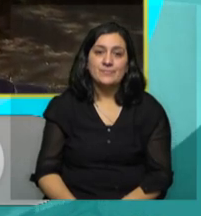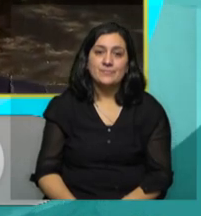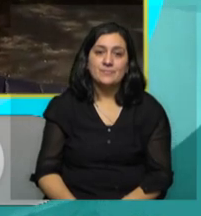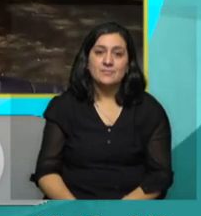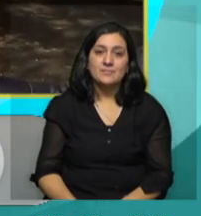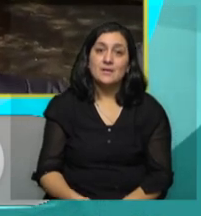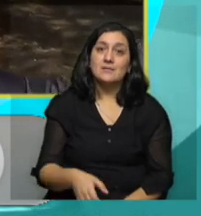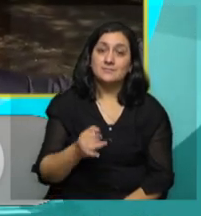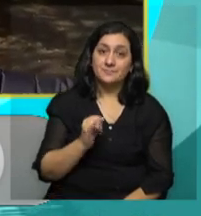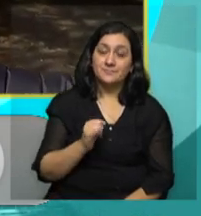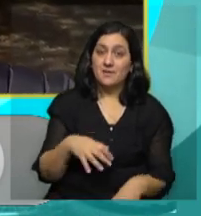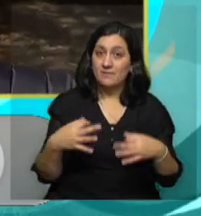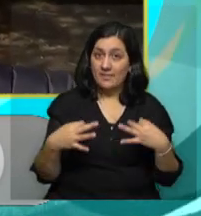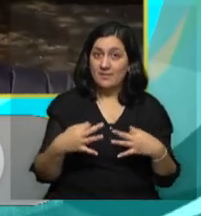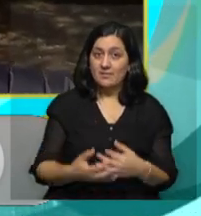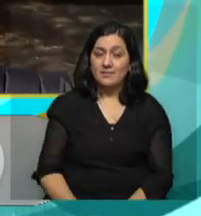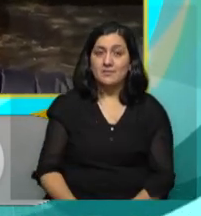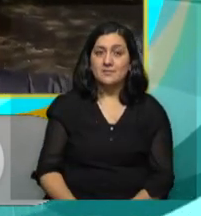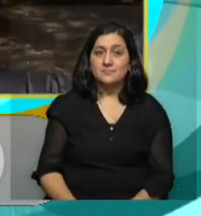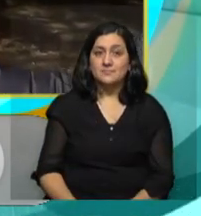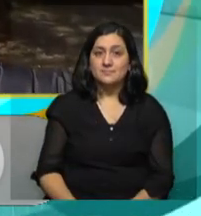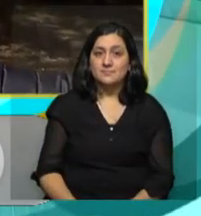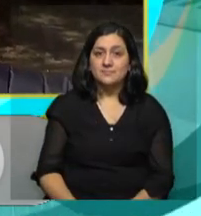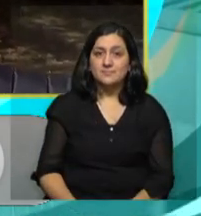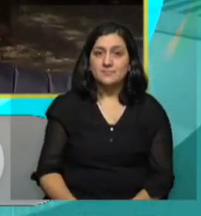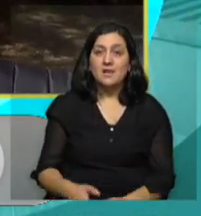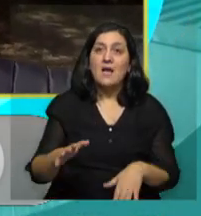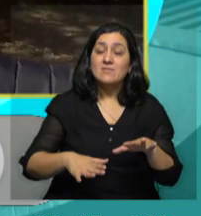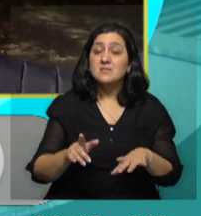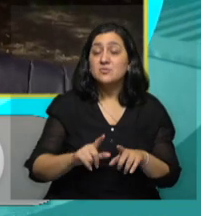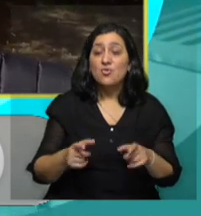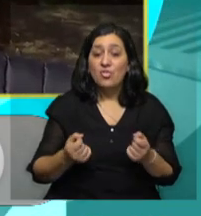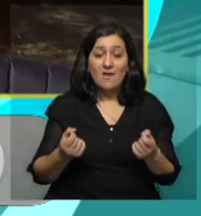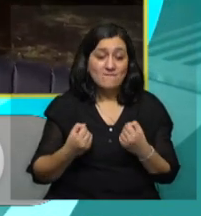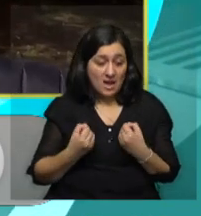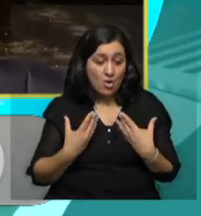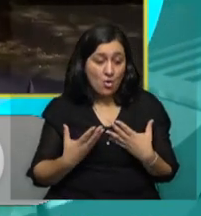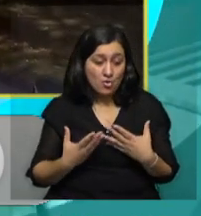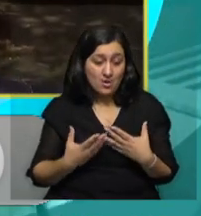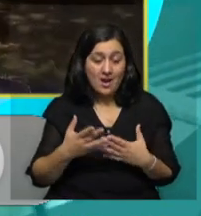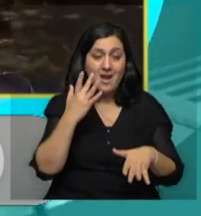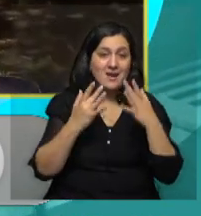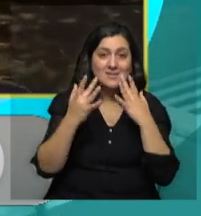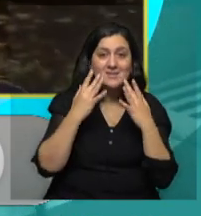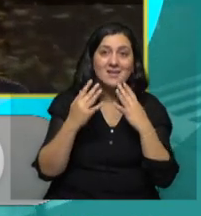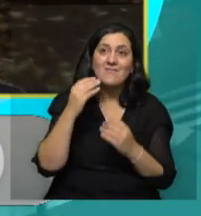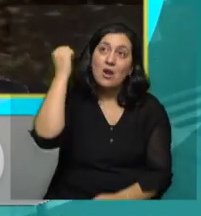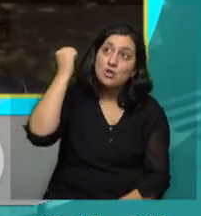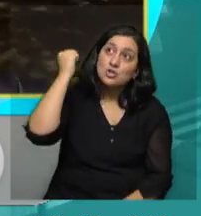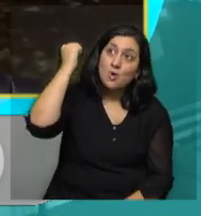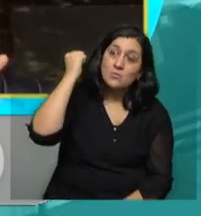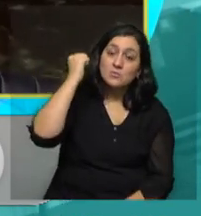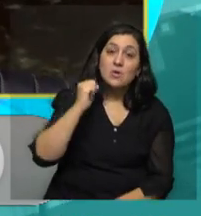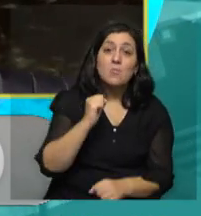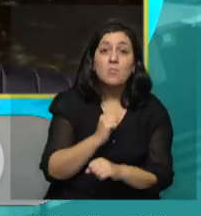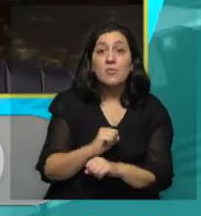Sí, tal cual, es verdad, sí, es verdad. De repente como que no se valoriza tanto el laburo del artista callejero que va de ómnibus en ómnibus, que se podría